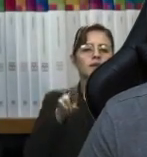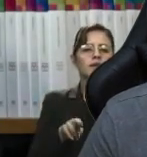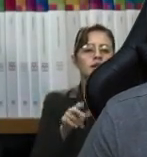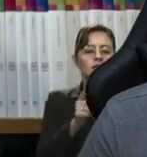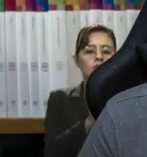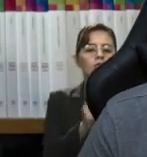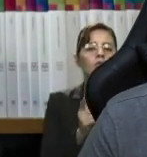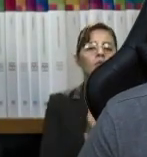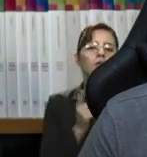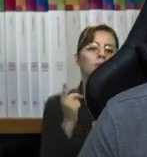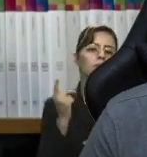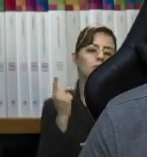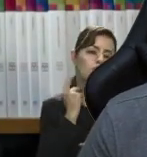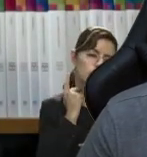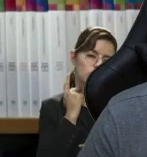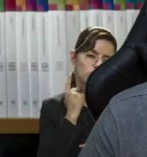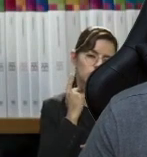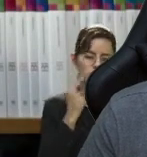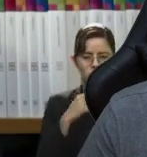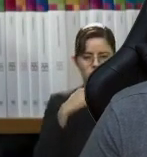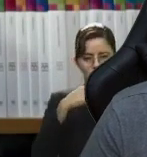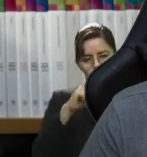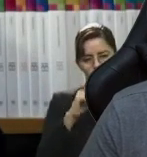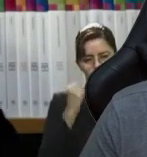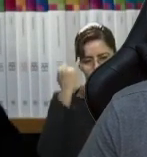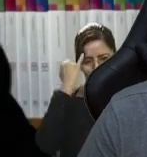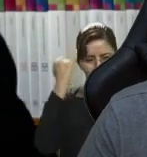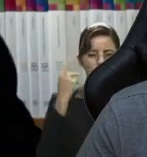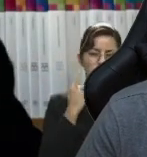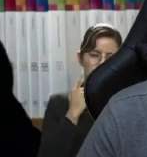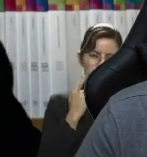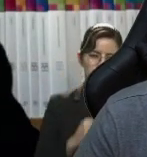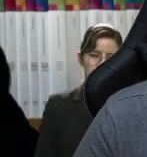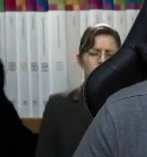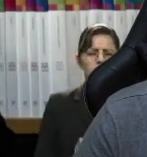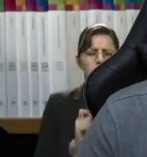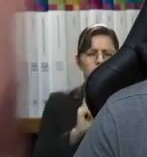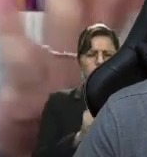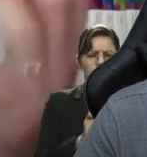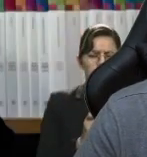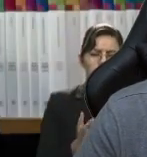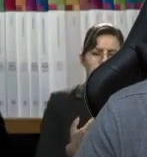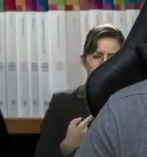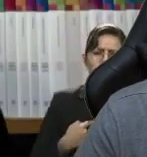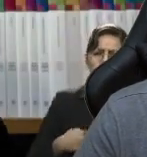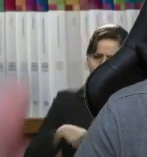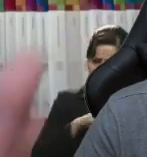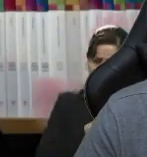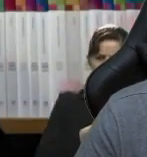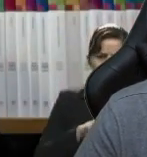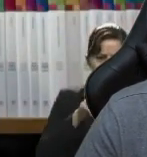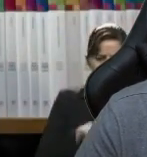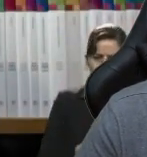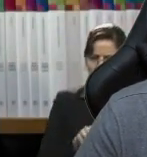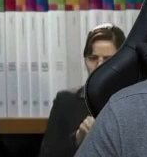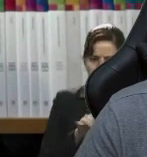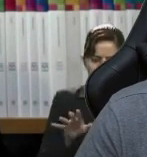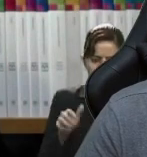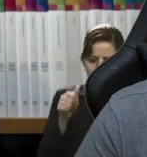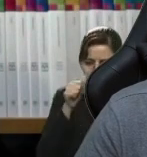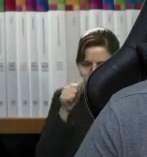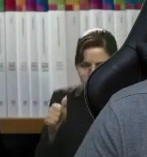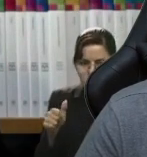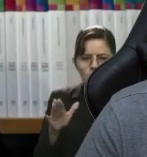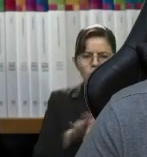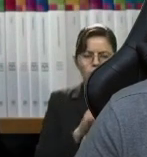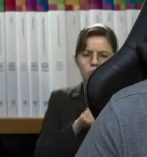posturas políticas eso que quiere decir que nosotros claro que los escuchamos pues usted son los jugadores